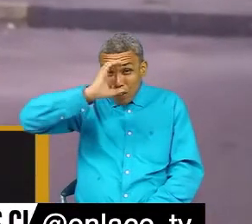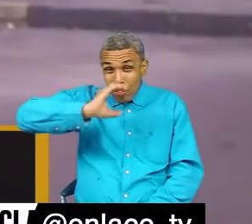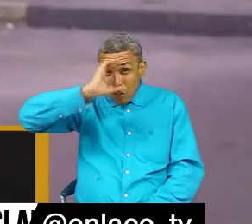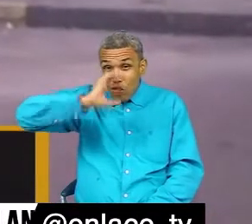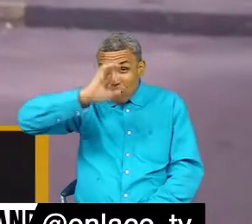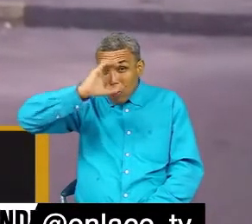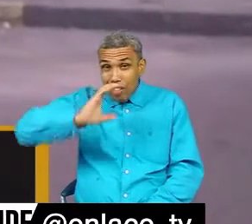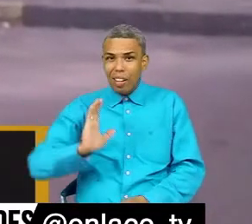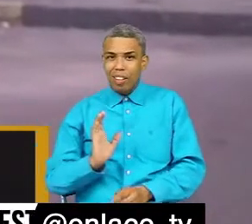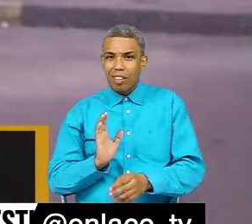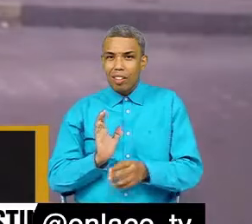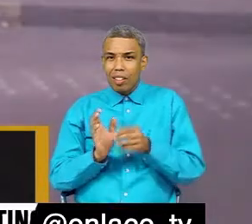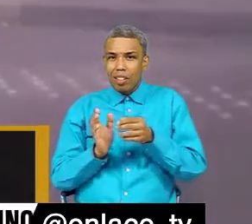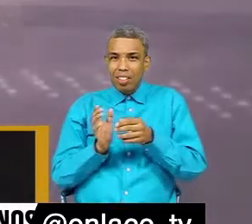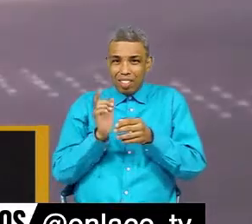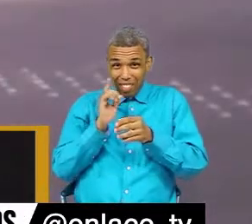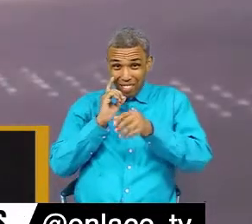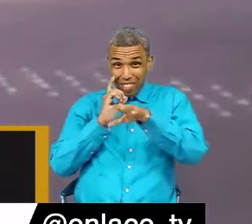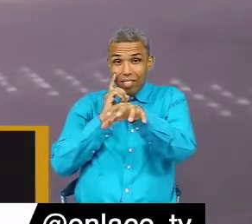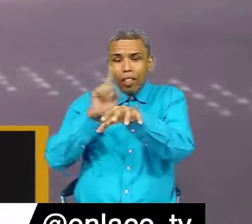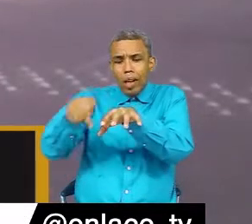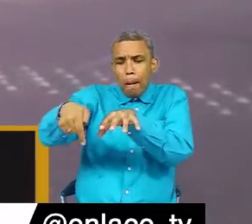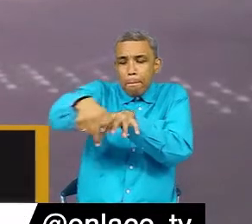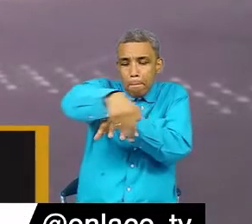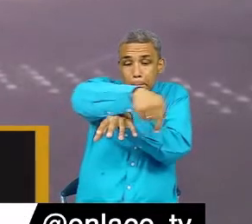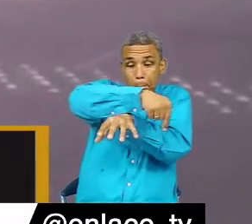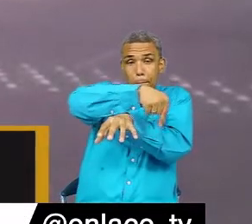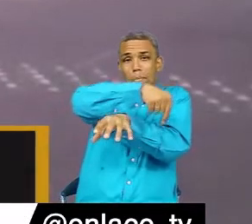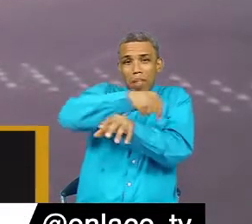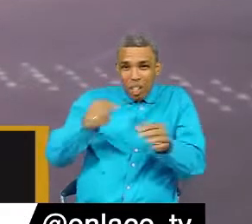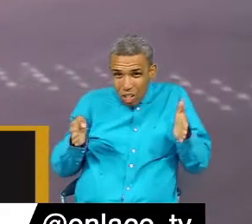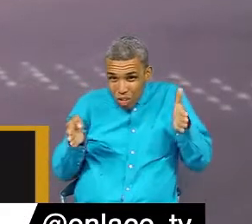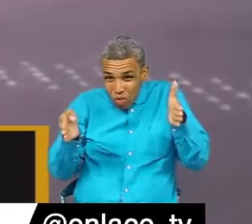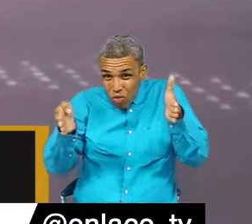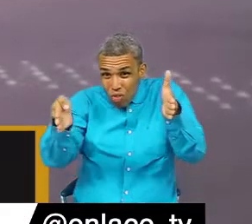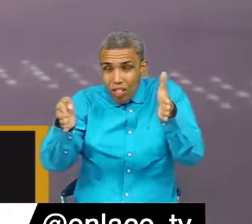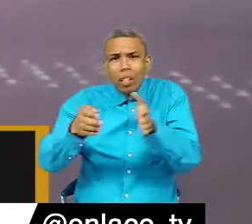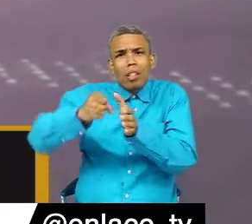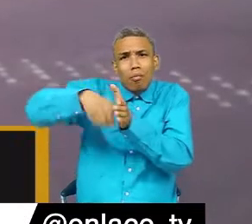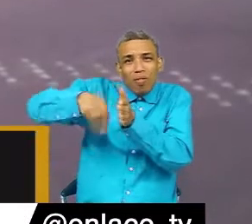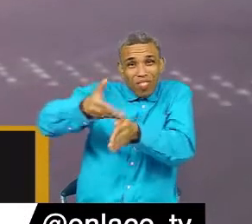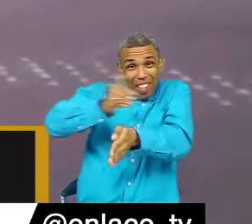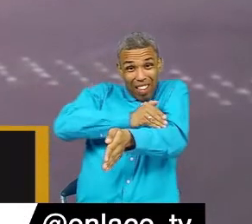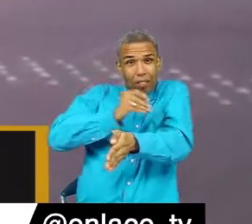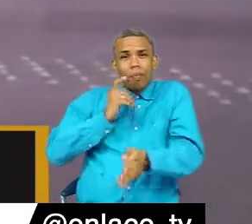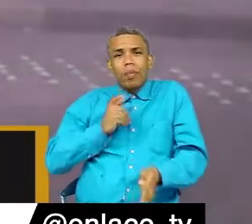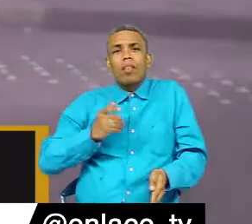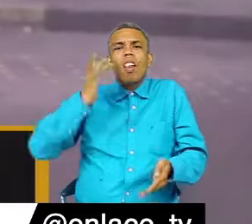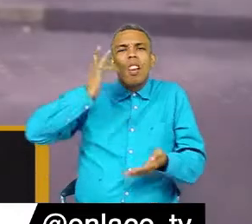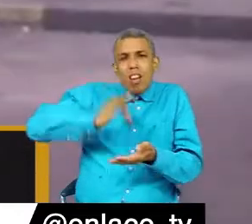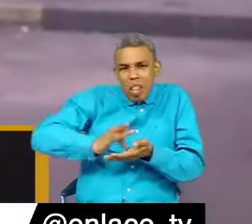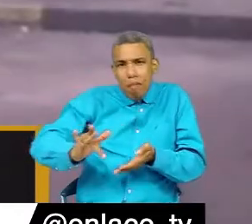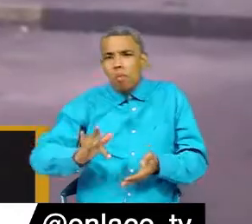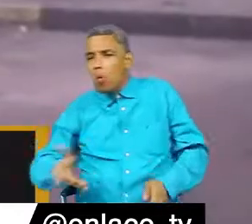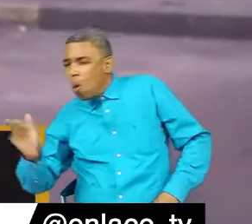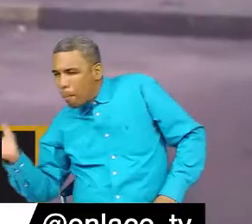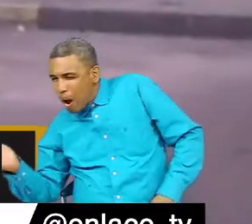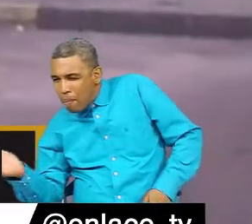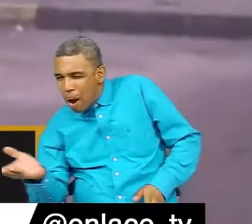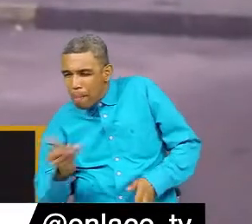8 días fue recuperado por la alcaldía de Barranca Bermeja y hoy nuevamente amaneció así por culpa de los incultos podadores de árboles